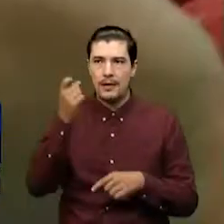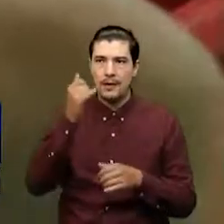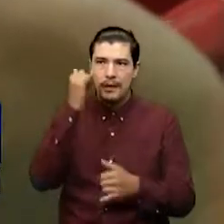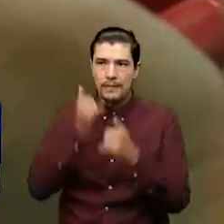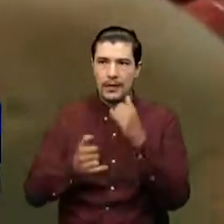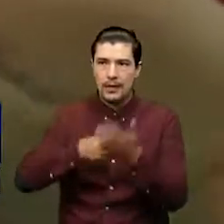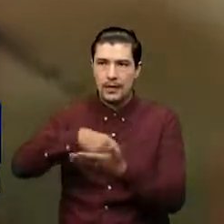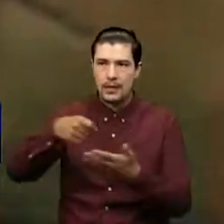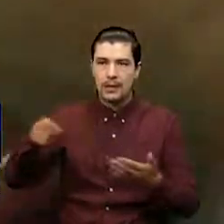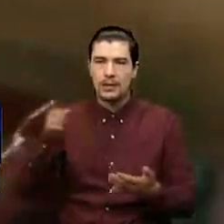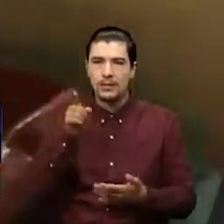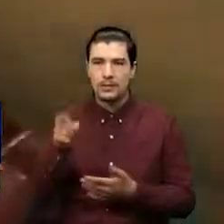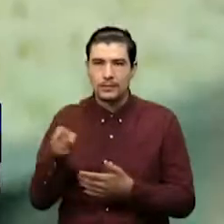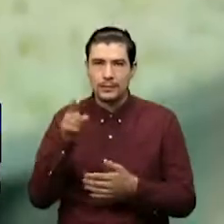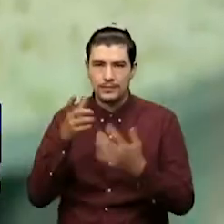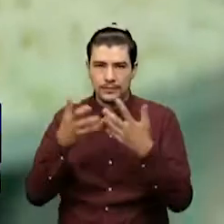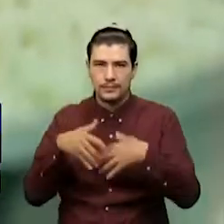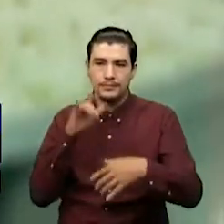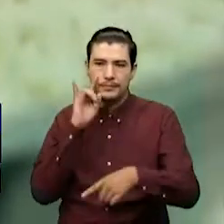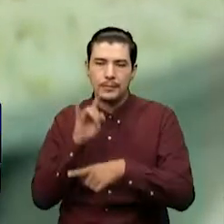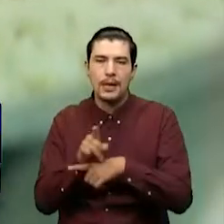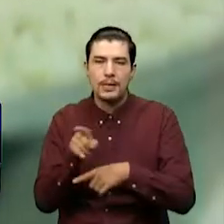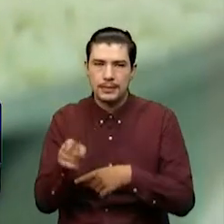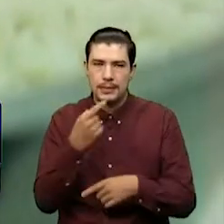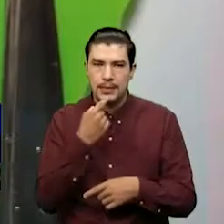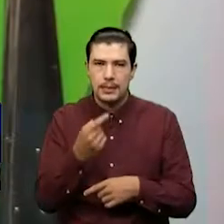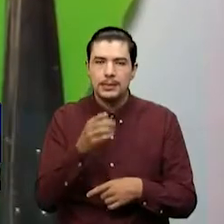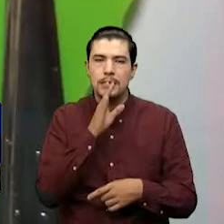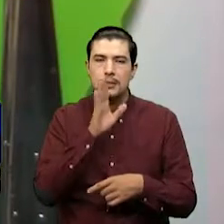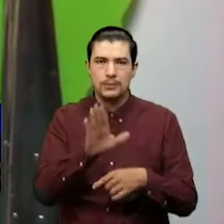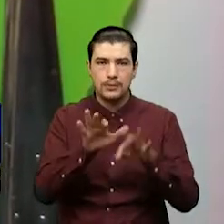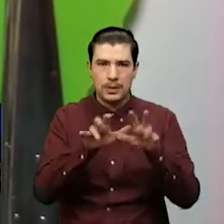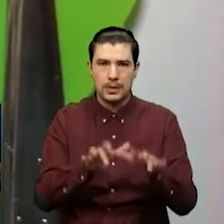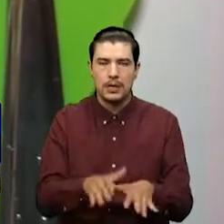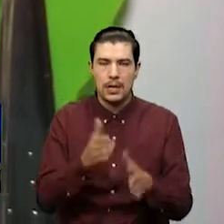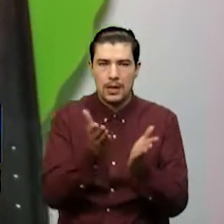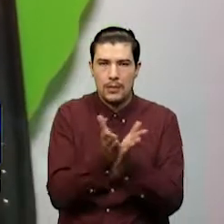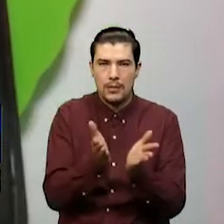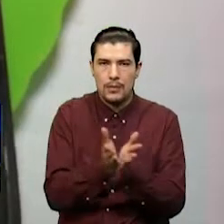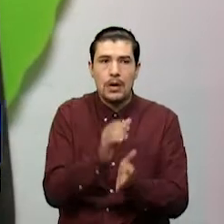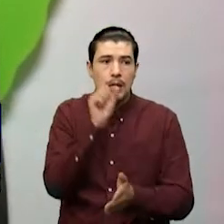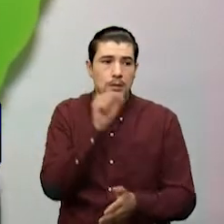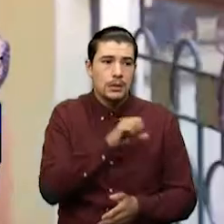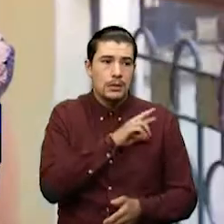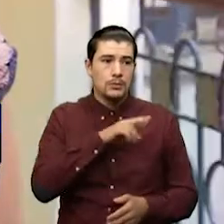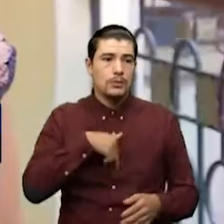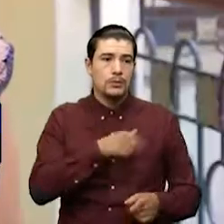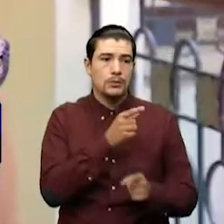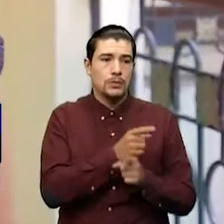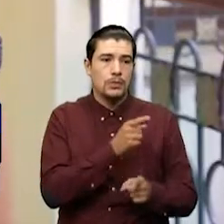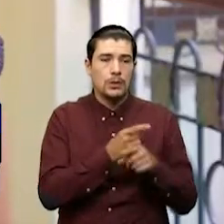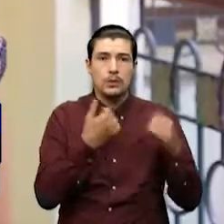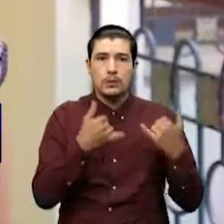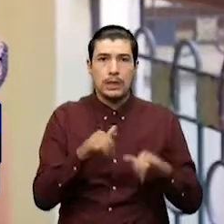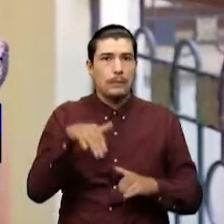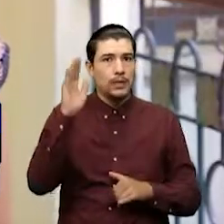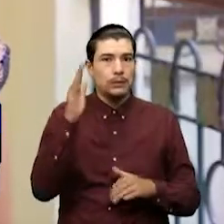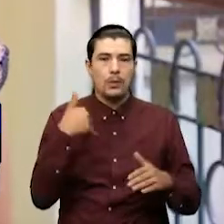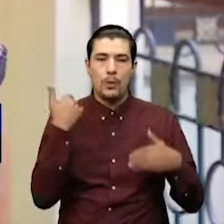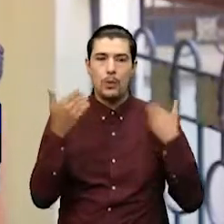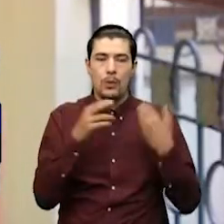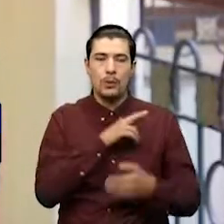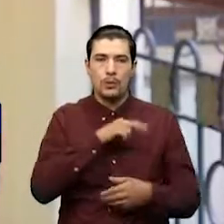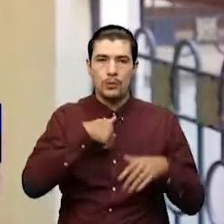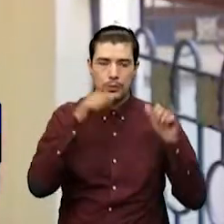parte de la interventoría así lo ha manifestado la secretaria de educación hoy pues estamos más que contentos de decir que le podemos pagar